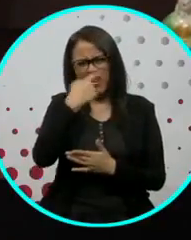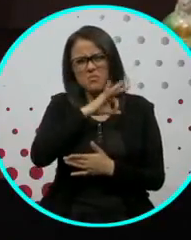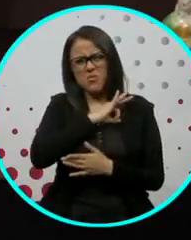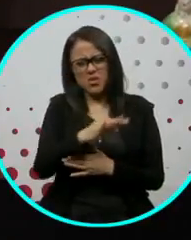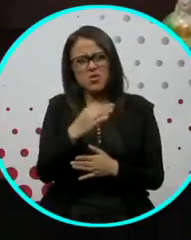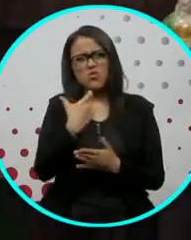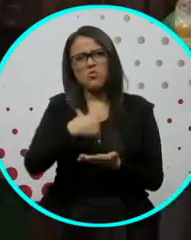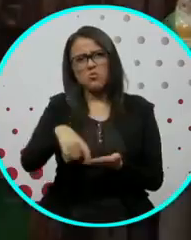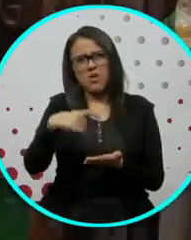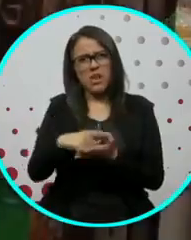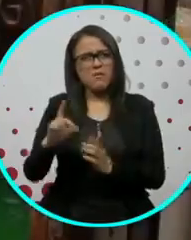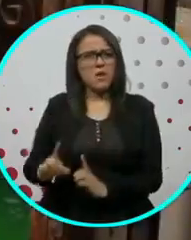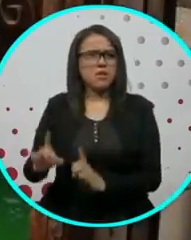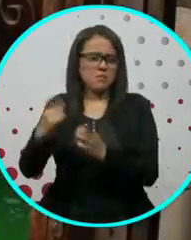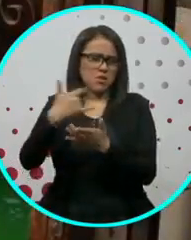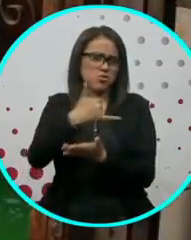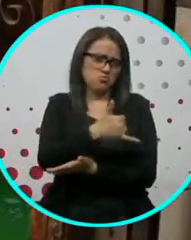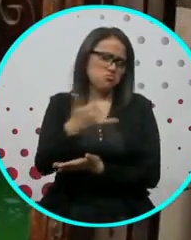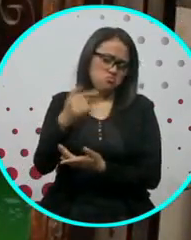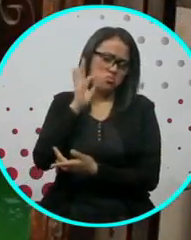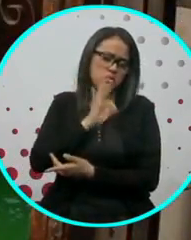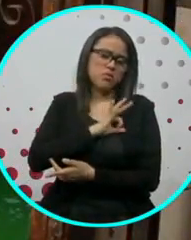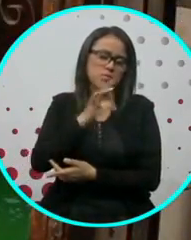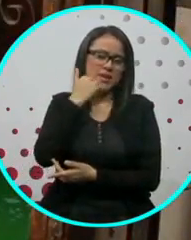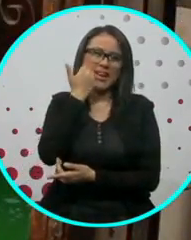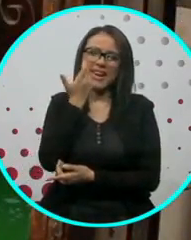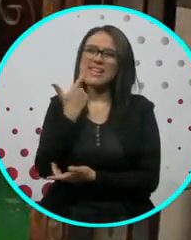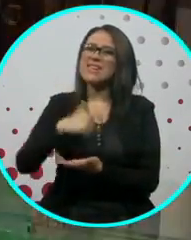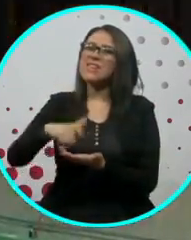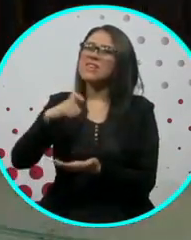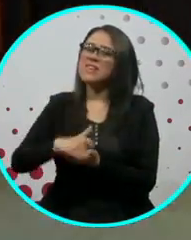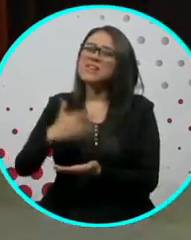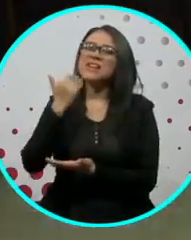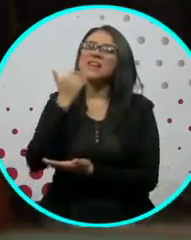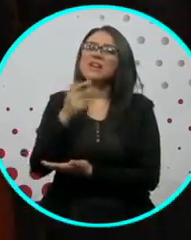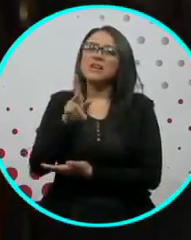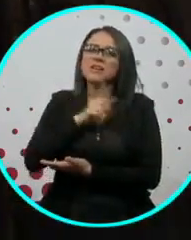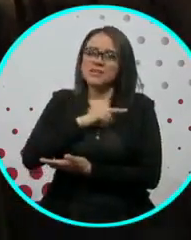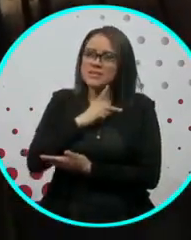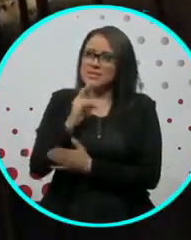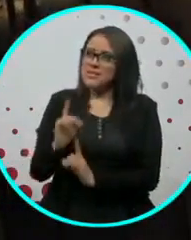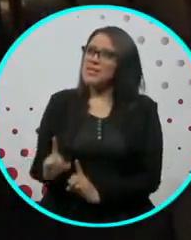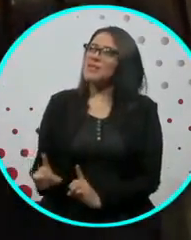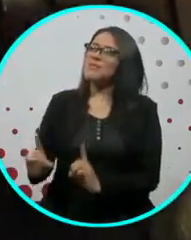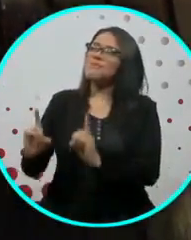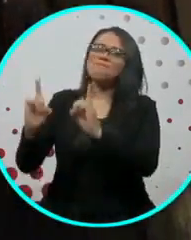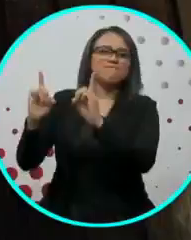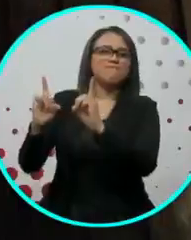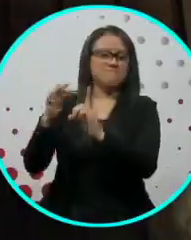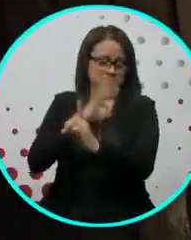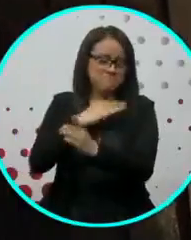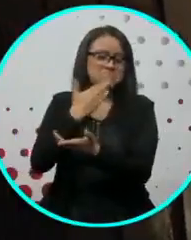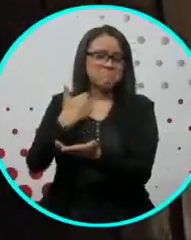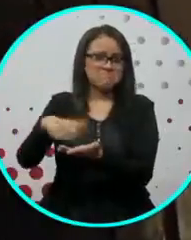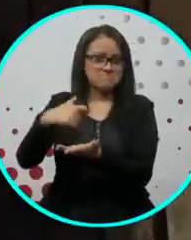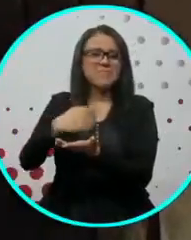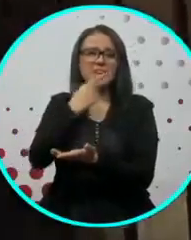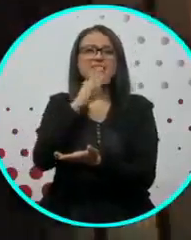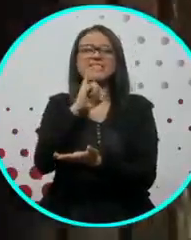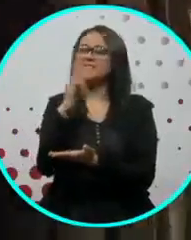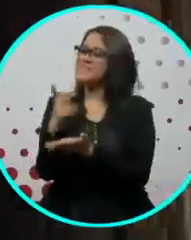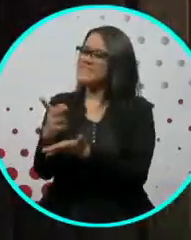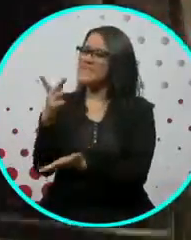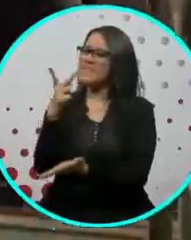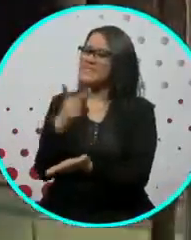un departamento. Explica que tenía intenciones de hacerse de un pequeño departamento, de manera que obtiene el crédito